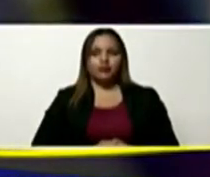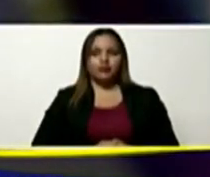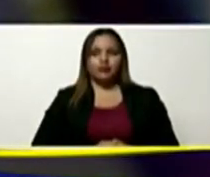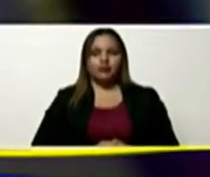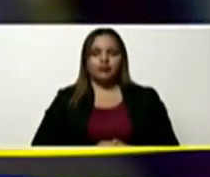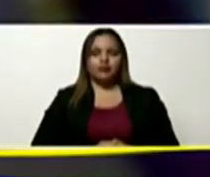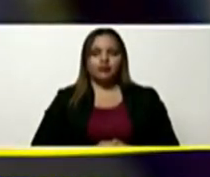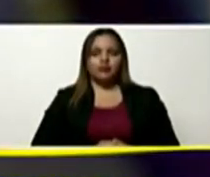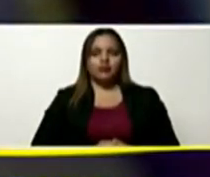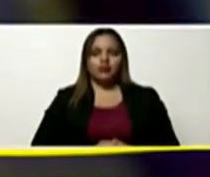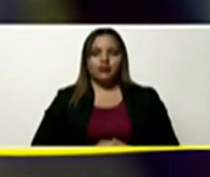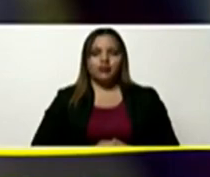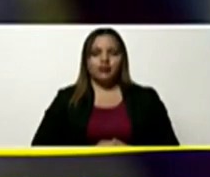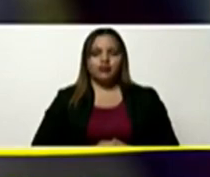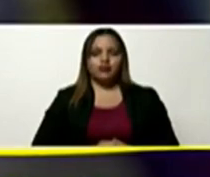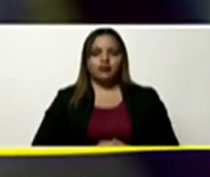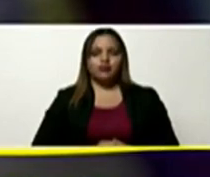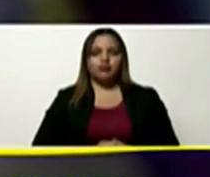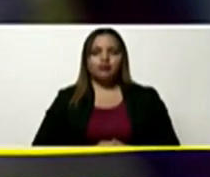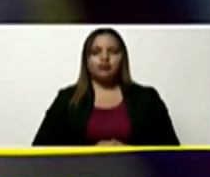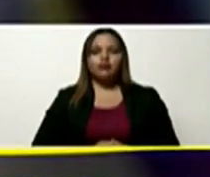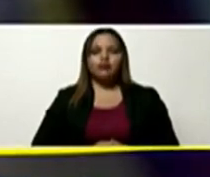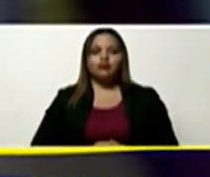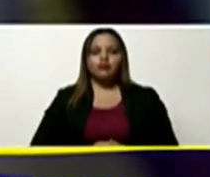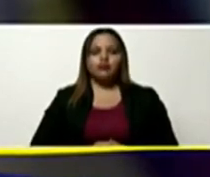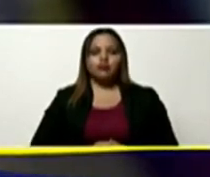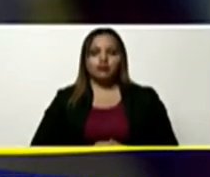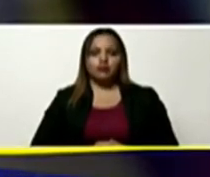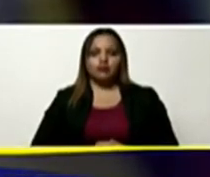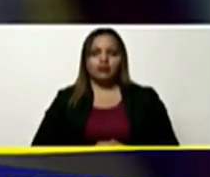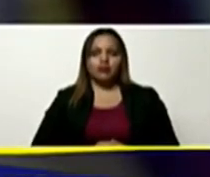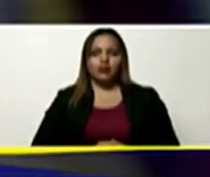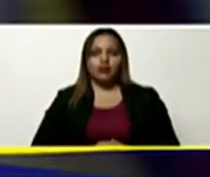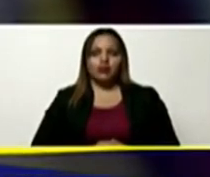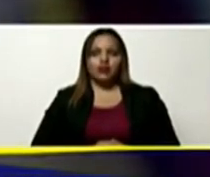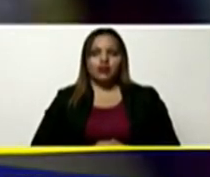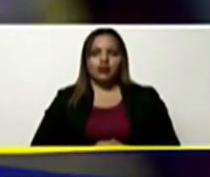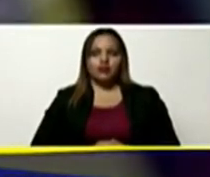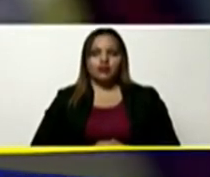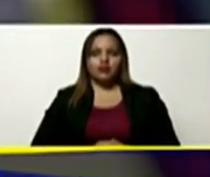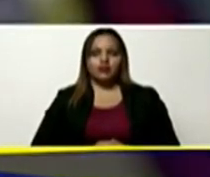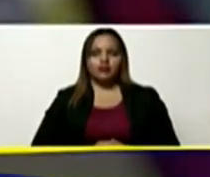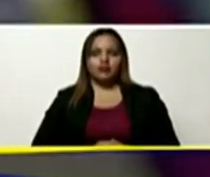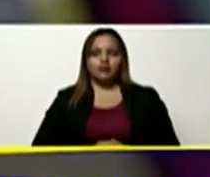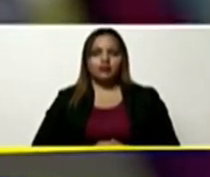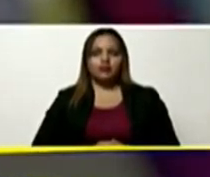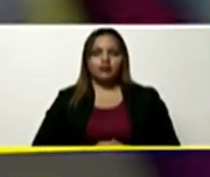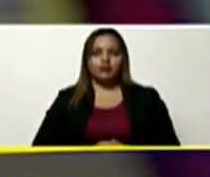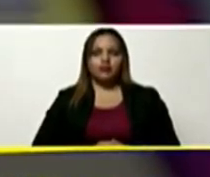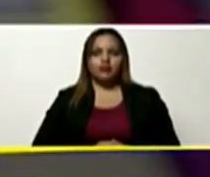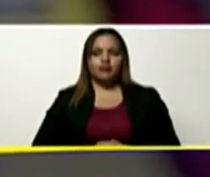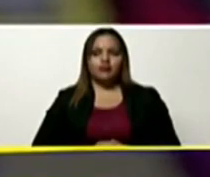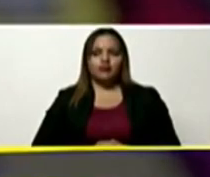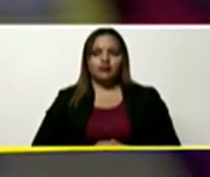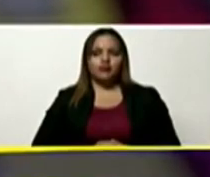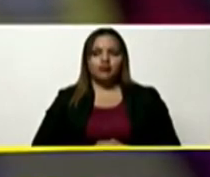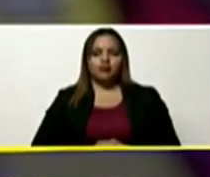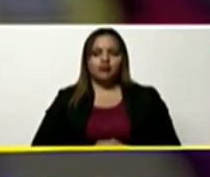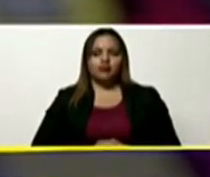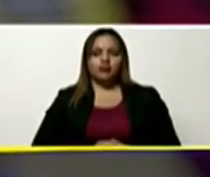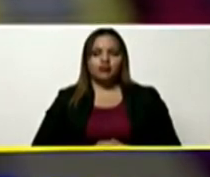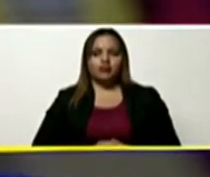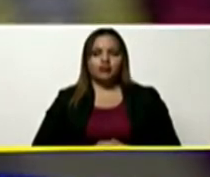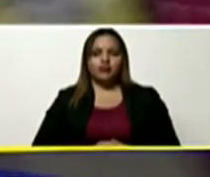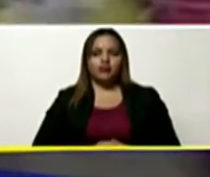generaciones, desde la Universidad de los Andes, donde fue descubierto por el profesor